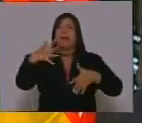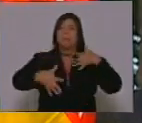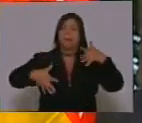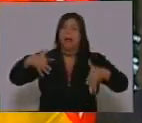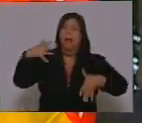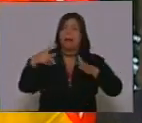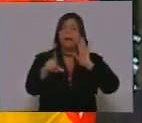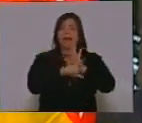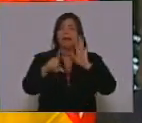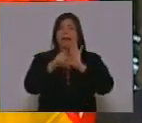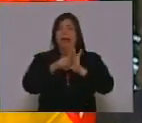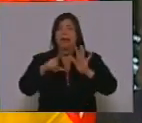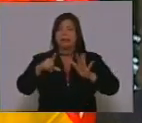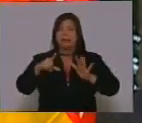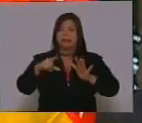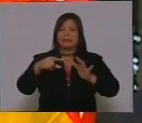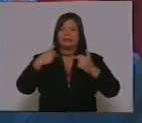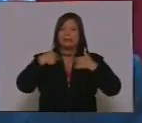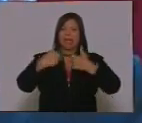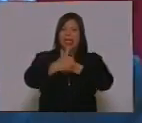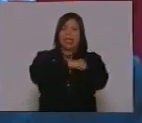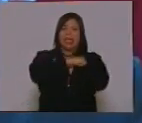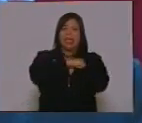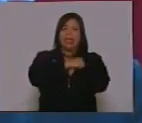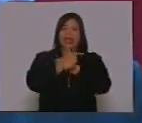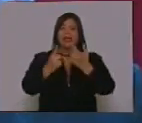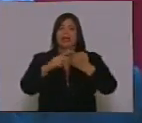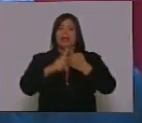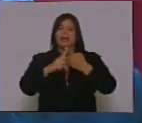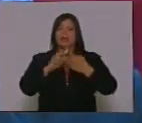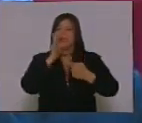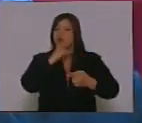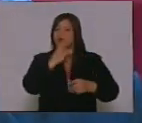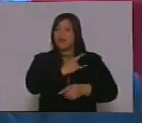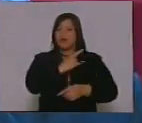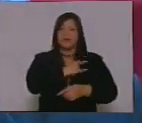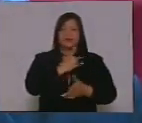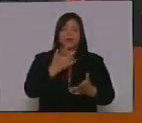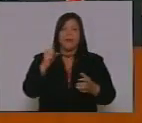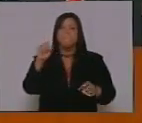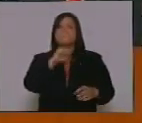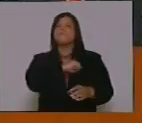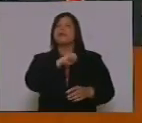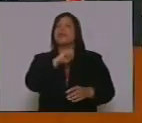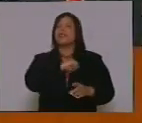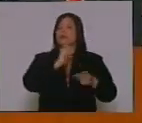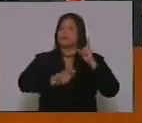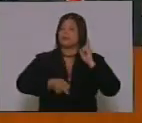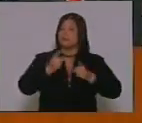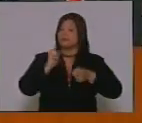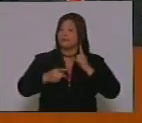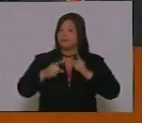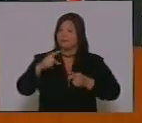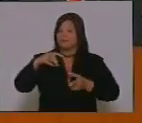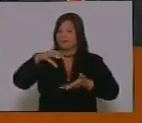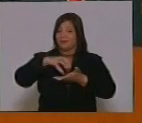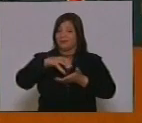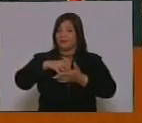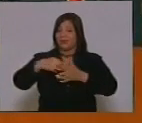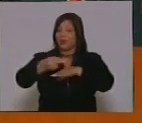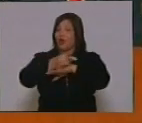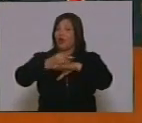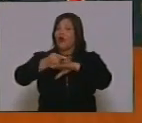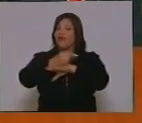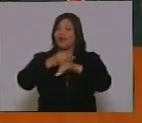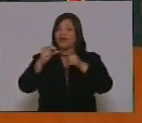a la población flotante, a los bachilleres sin cupo. Nos trataban con miedo. El Estado de entonces le